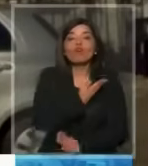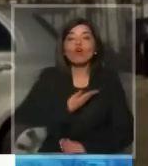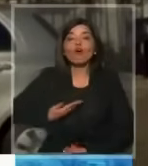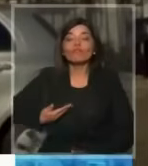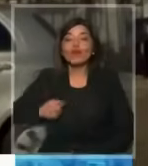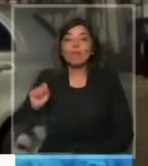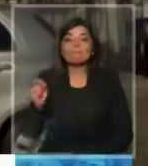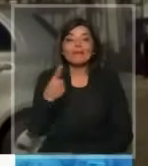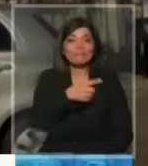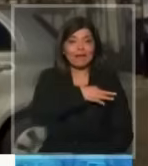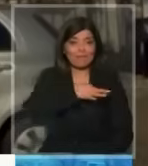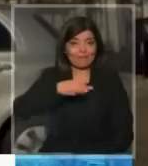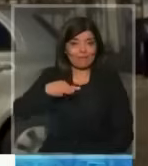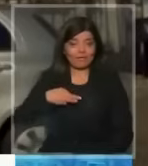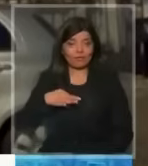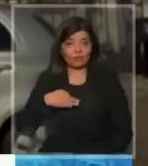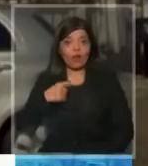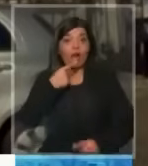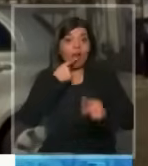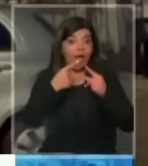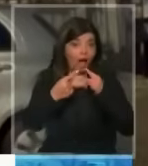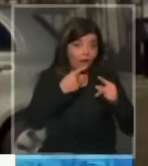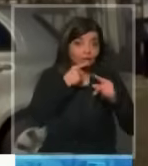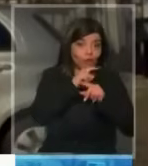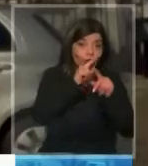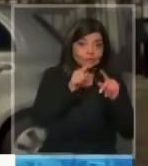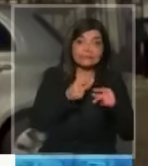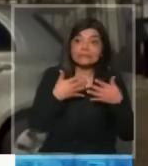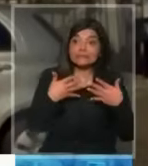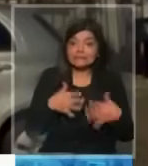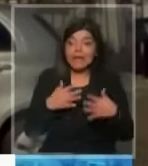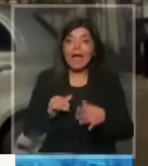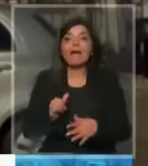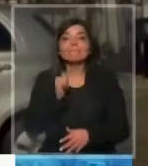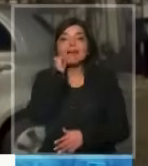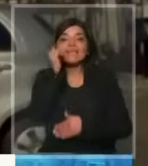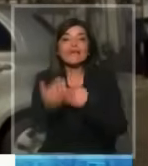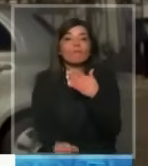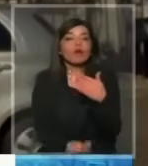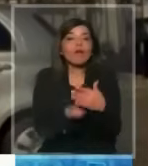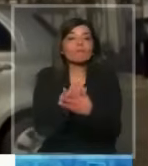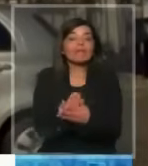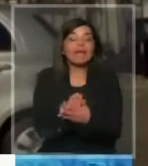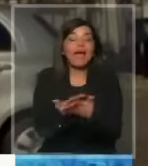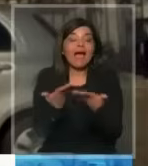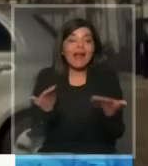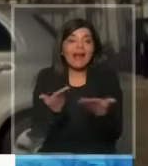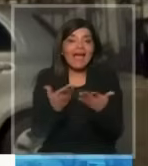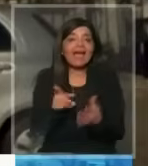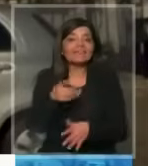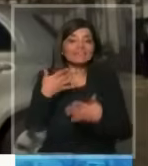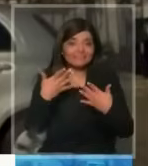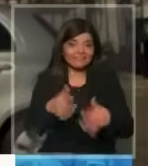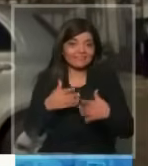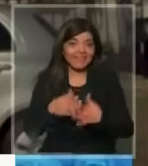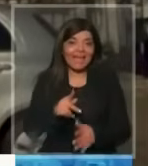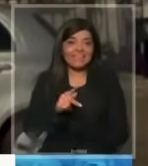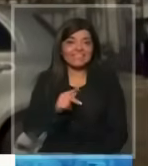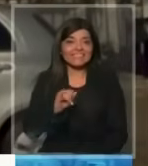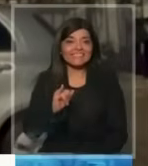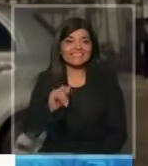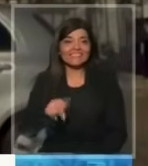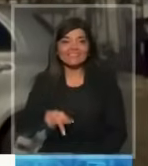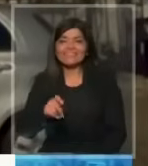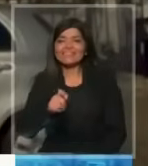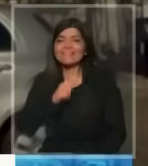primer ministro. Si las encuestas y los sondeos aciertan, mañana por la mañana nos levantaremos con Keir Starmer como primer ministro y con un